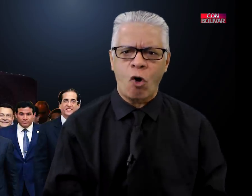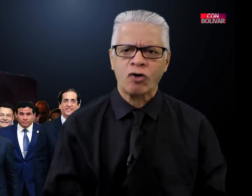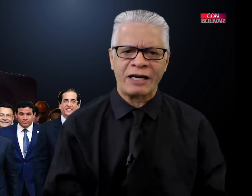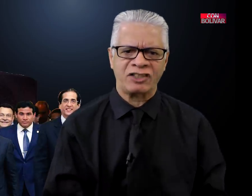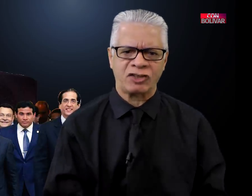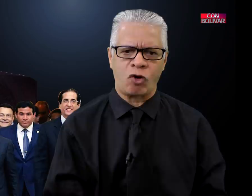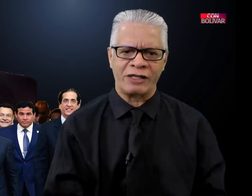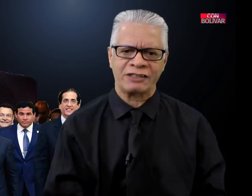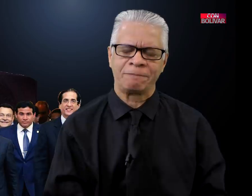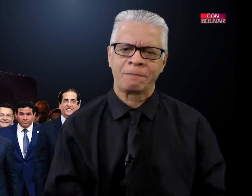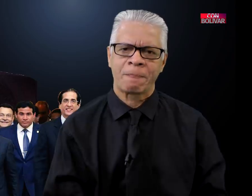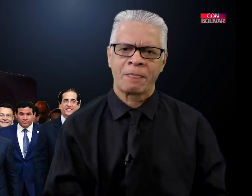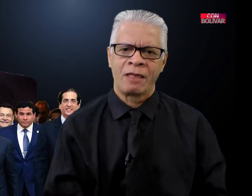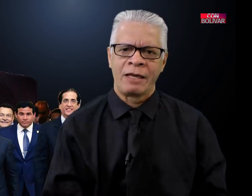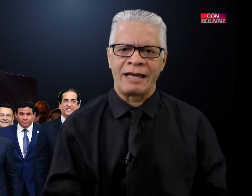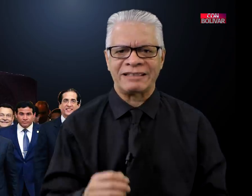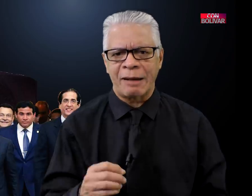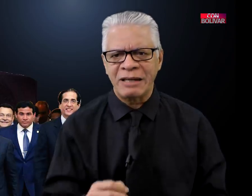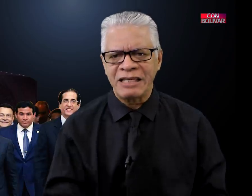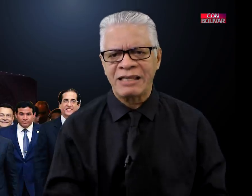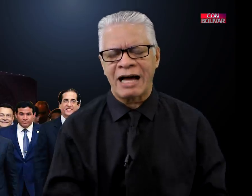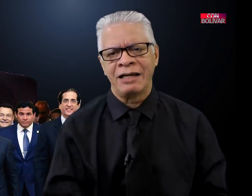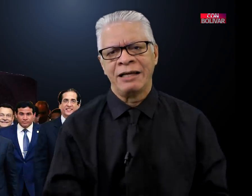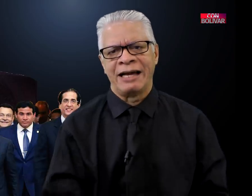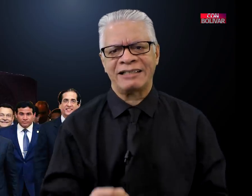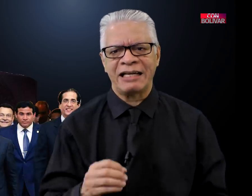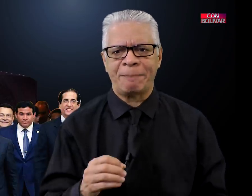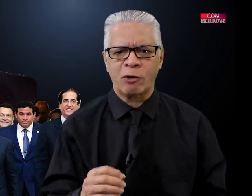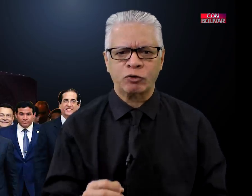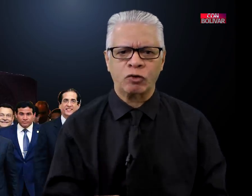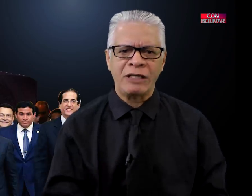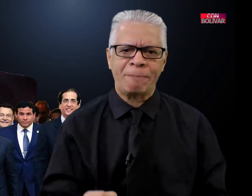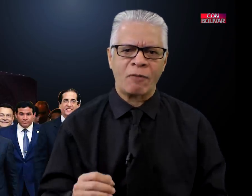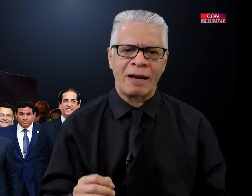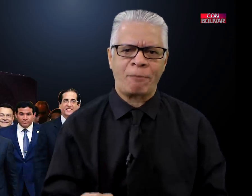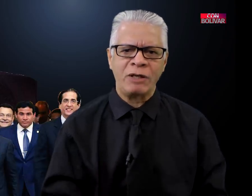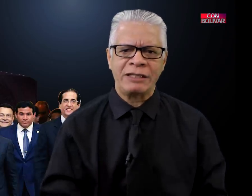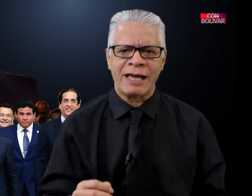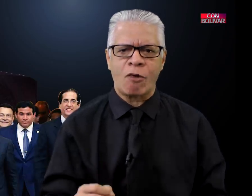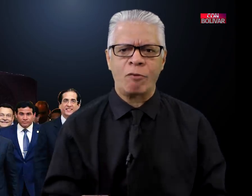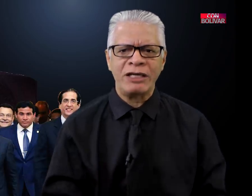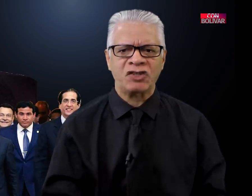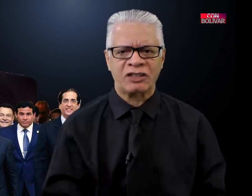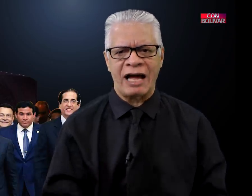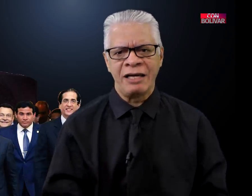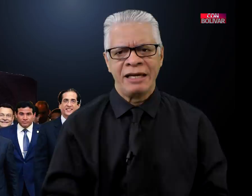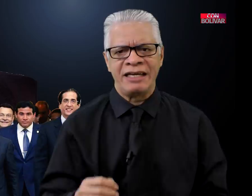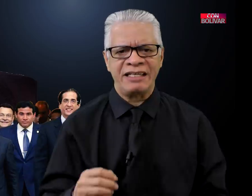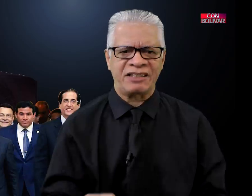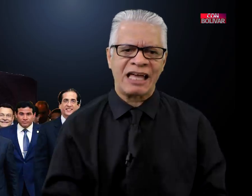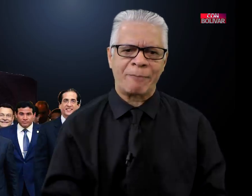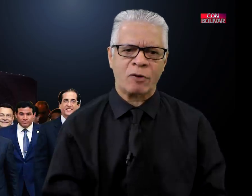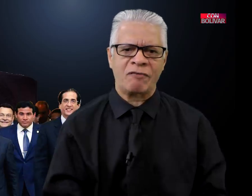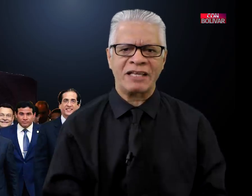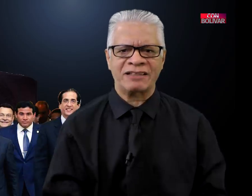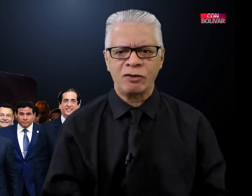otras organizaciones. Esta medida es el prototipo de la política comunista